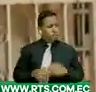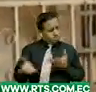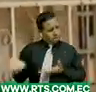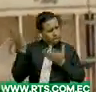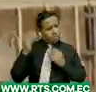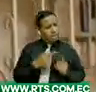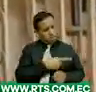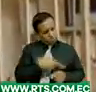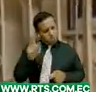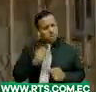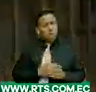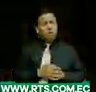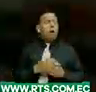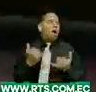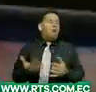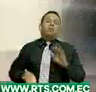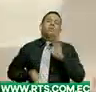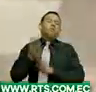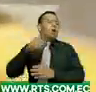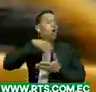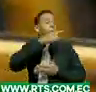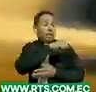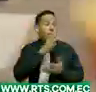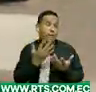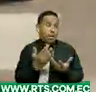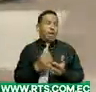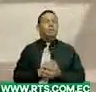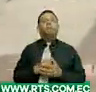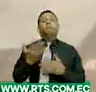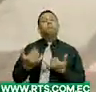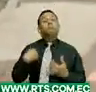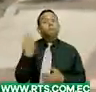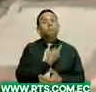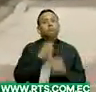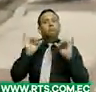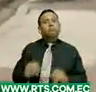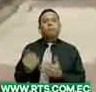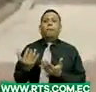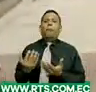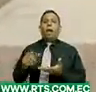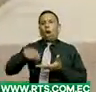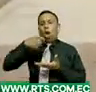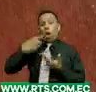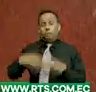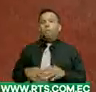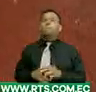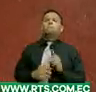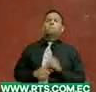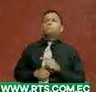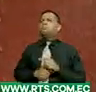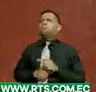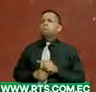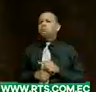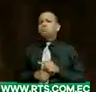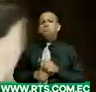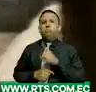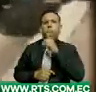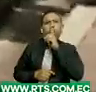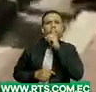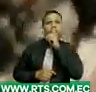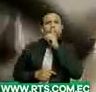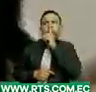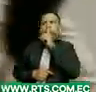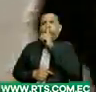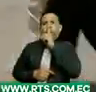ahí. No está, se va a comer. Esperamos hasta que pasara la hora del almuerzo y regresamos. Pero parecería que el tema es un secreto a voces en el